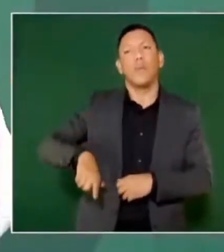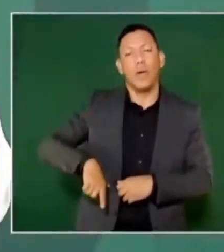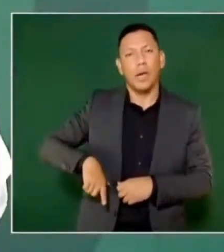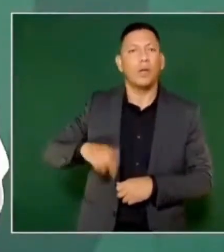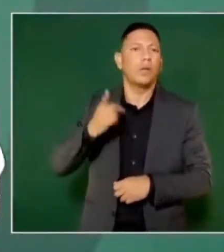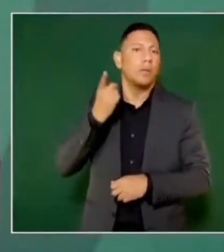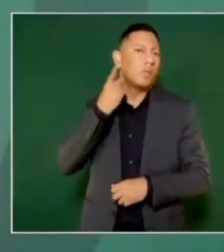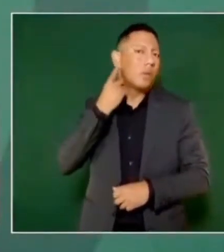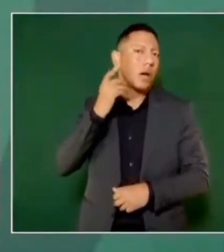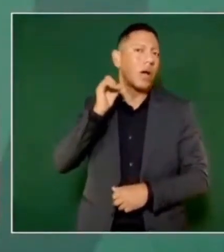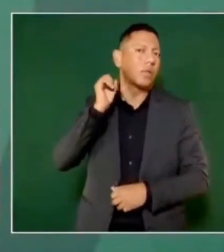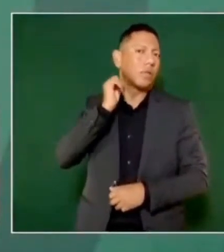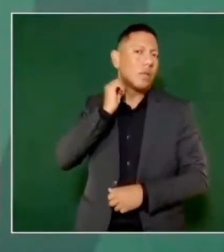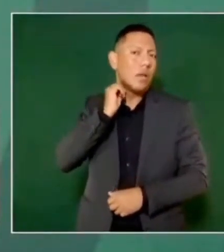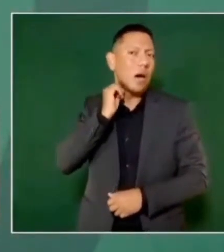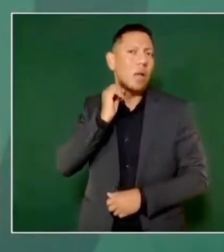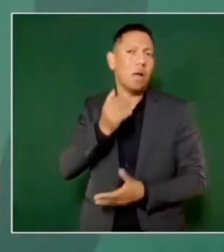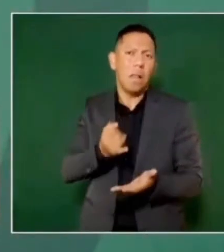senadores.